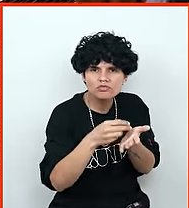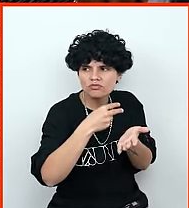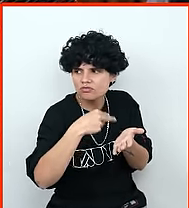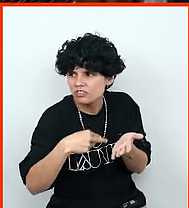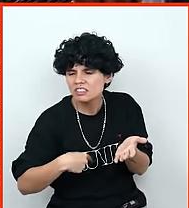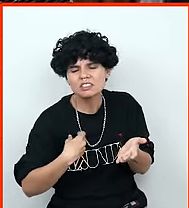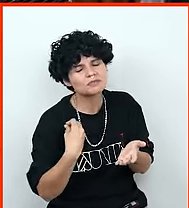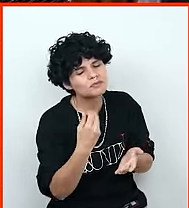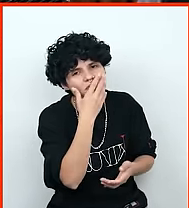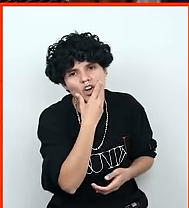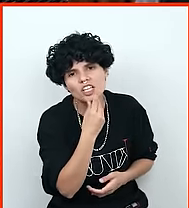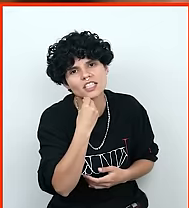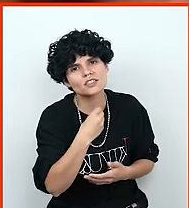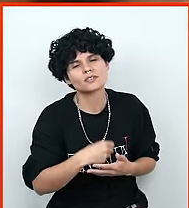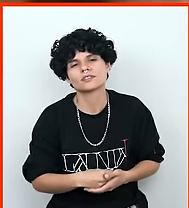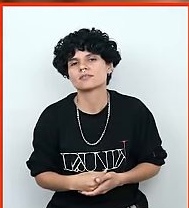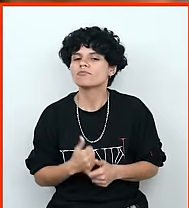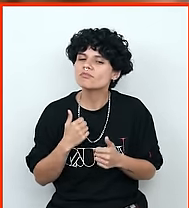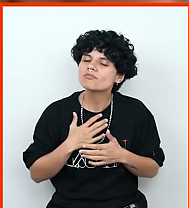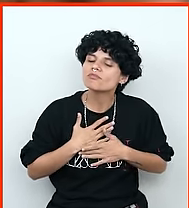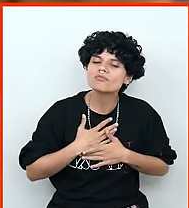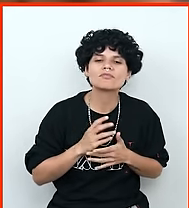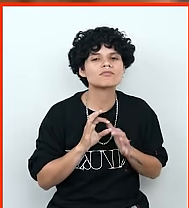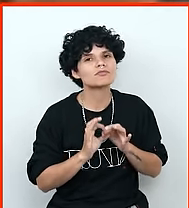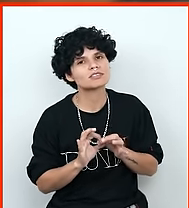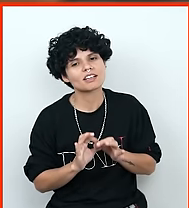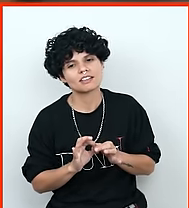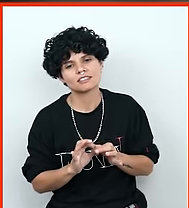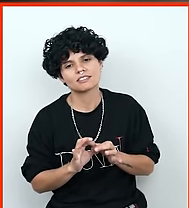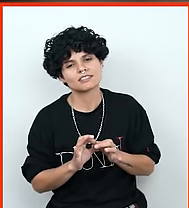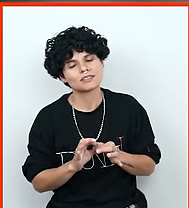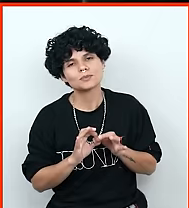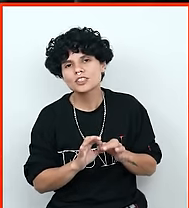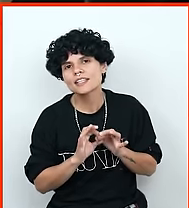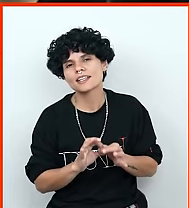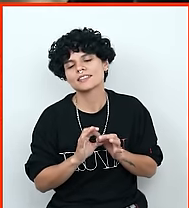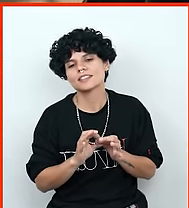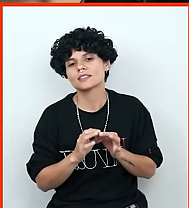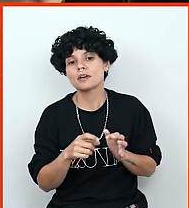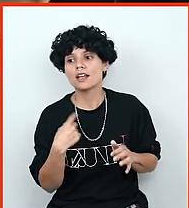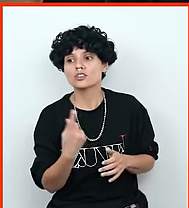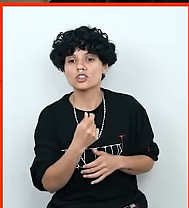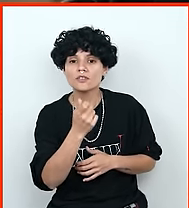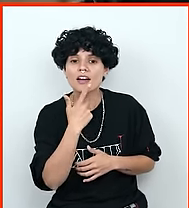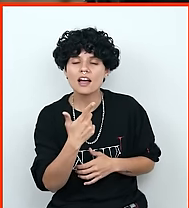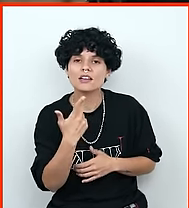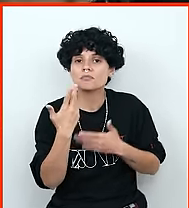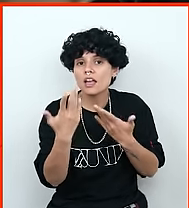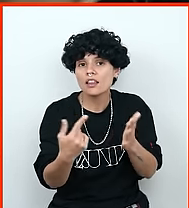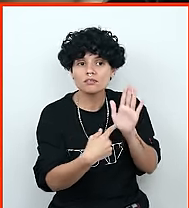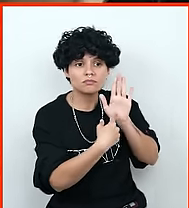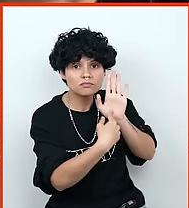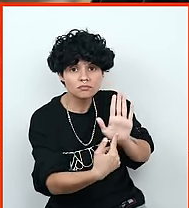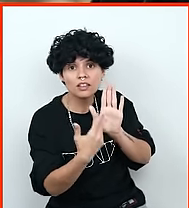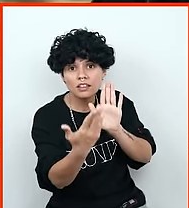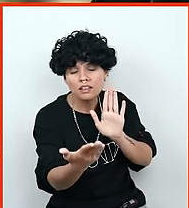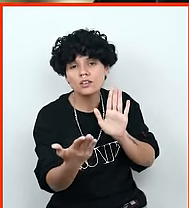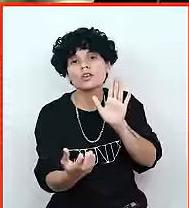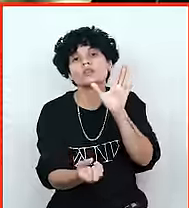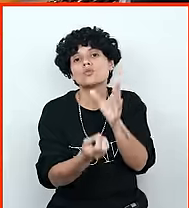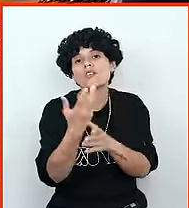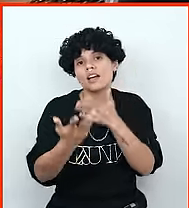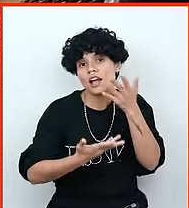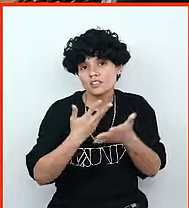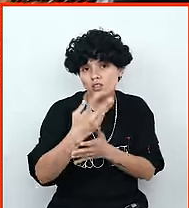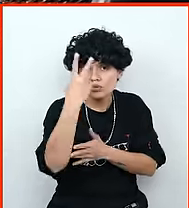historia. Está bonito, compadre. Puta, muchas gracias, mi rey. ¿Ah? Así que para nosotros es bacán que sea una vitrina para